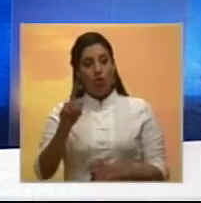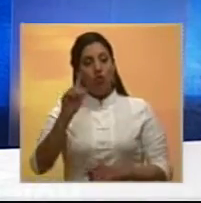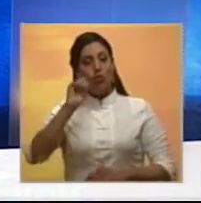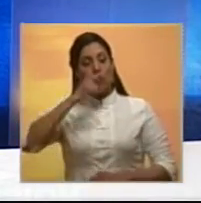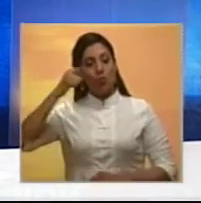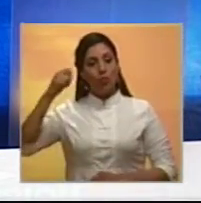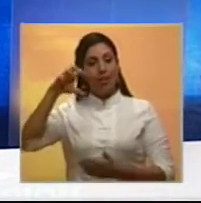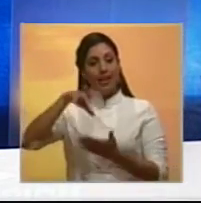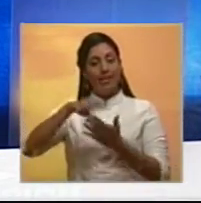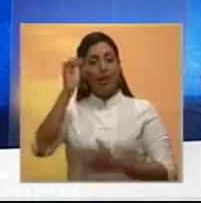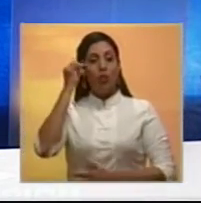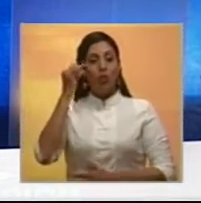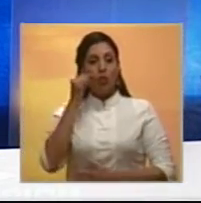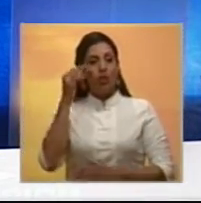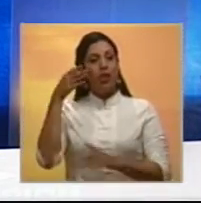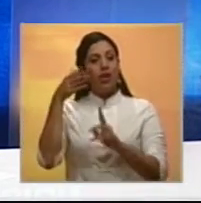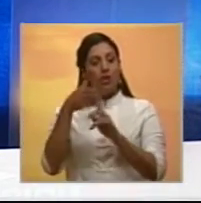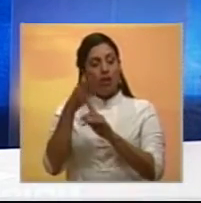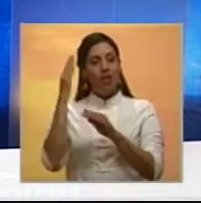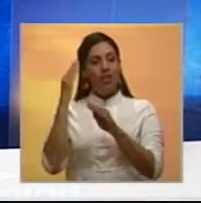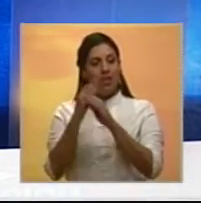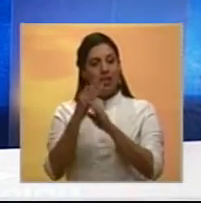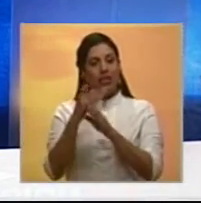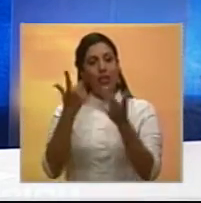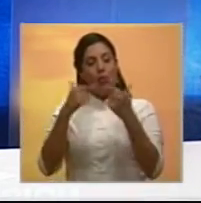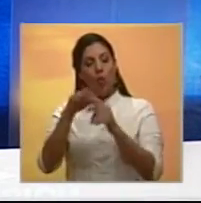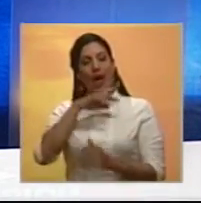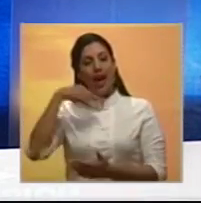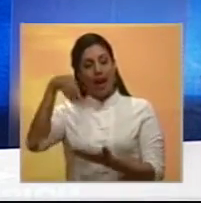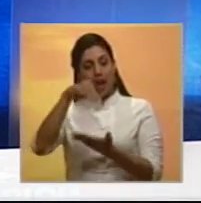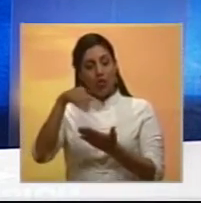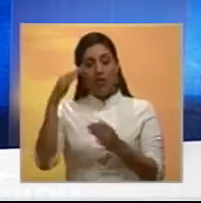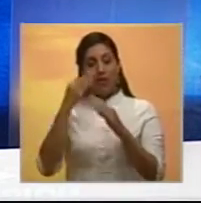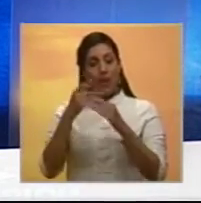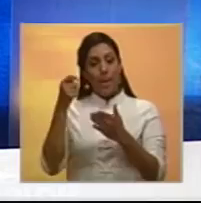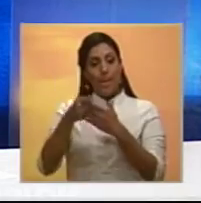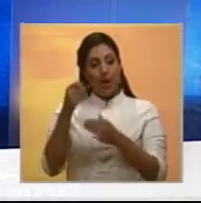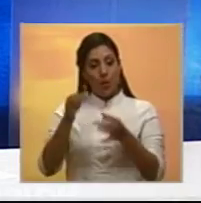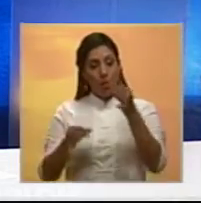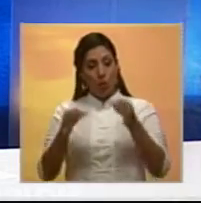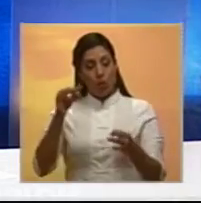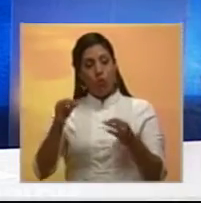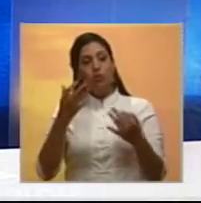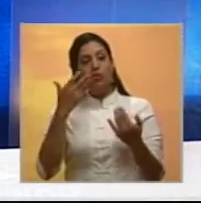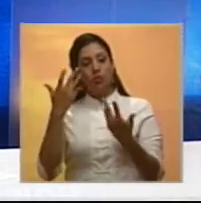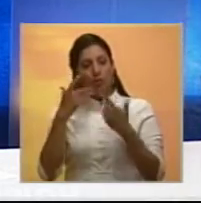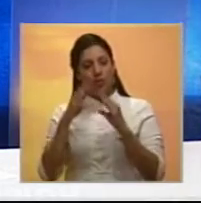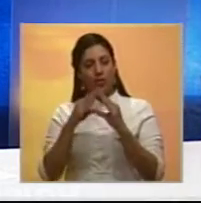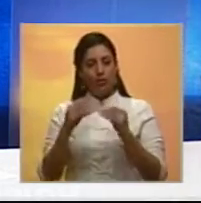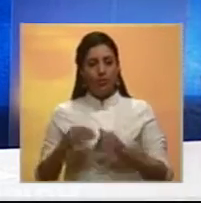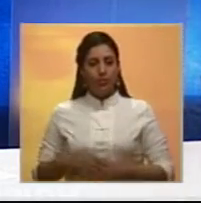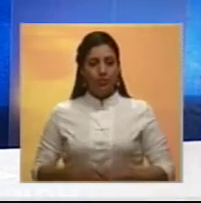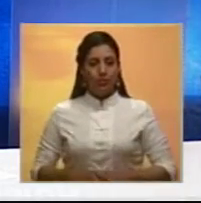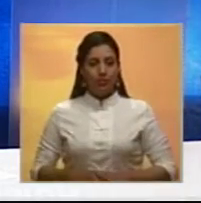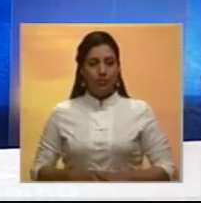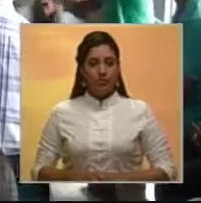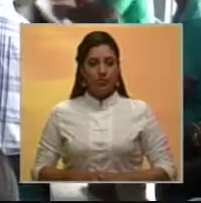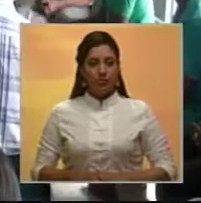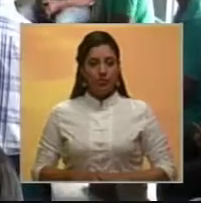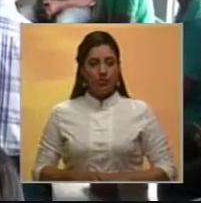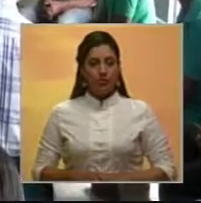Cañicultores del estado Sucre amenazan con paralizar la zafra de azúcar si no la pagan a precio justo. Natalie Ceballos nos da todos los